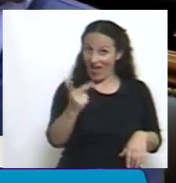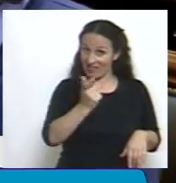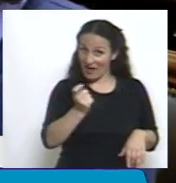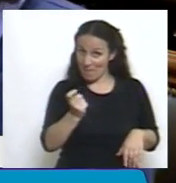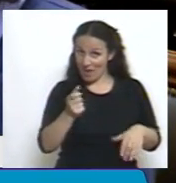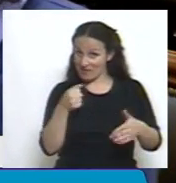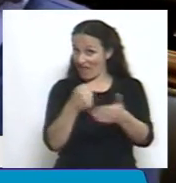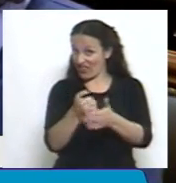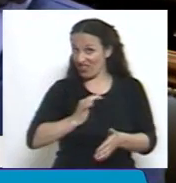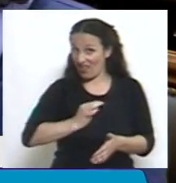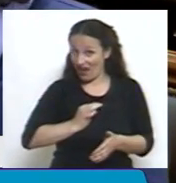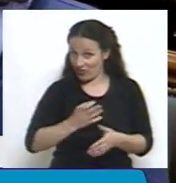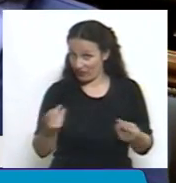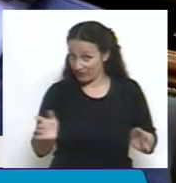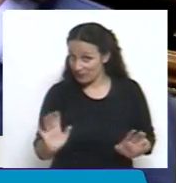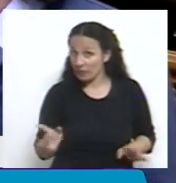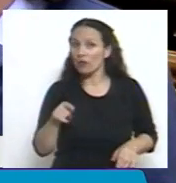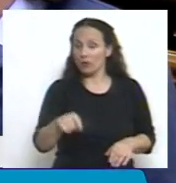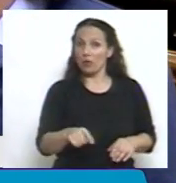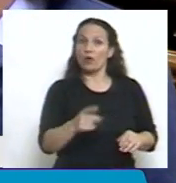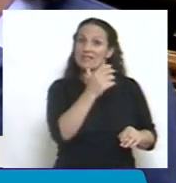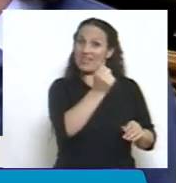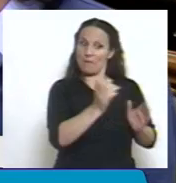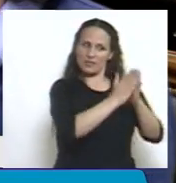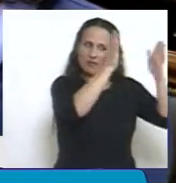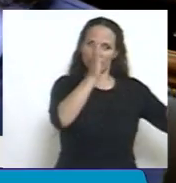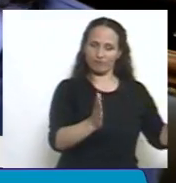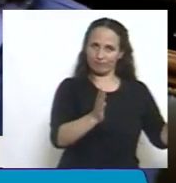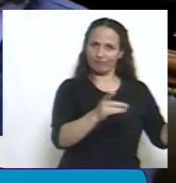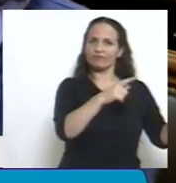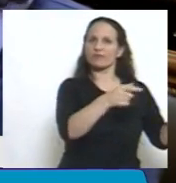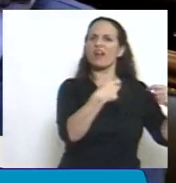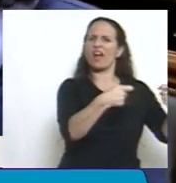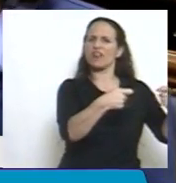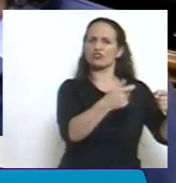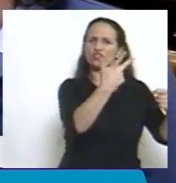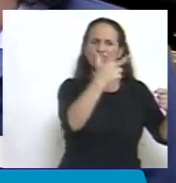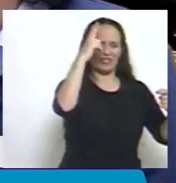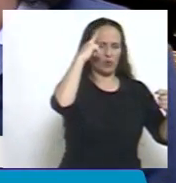año. En el primer semestre del año el gasto creció 39%.